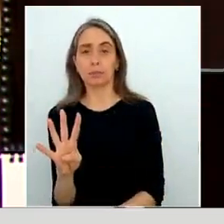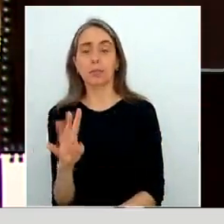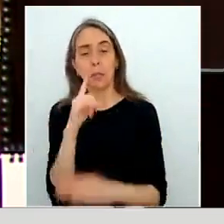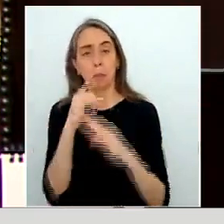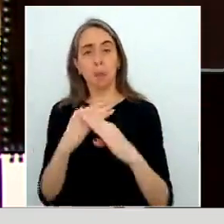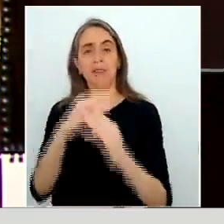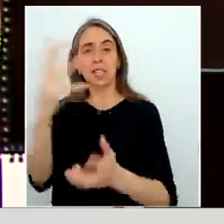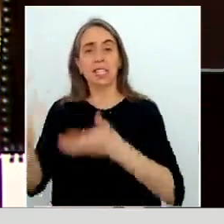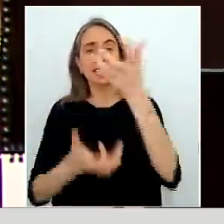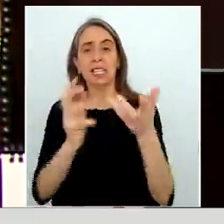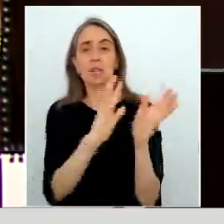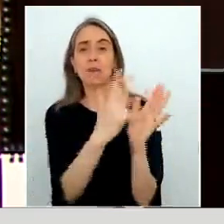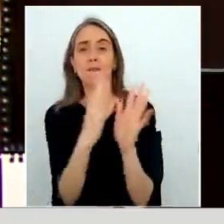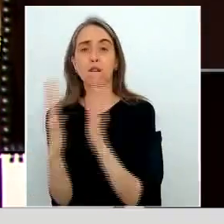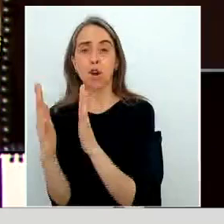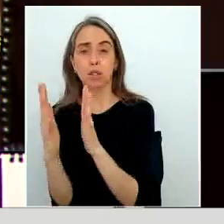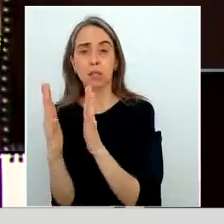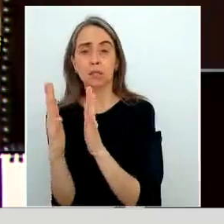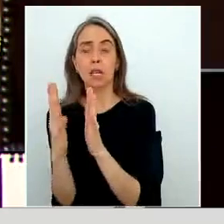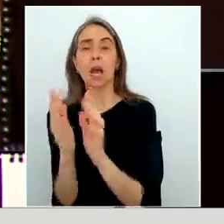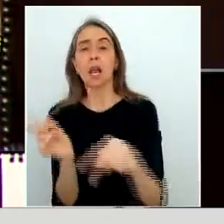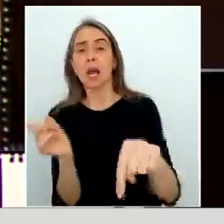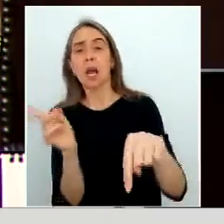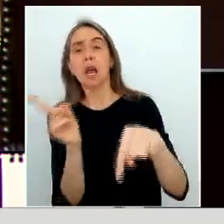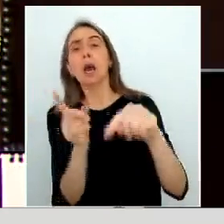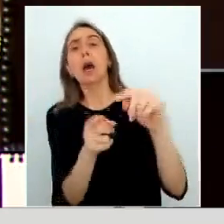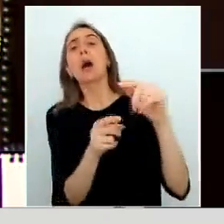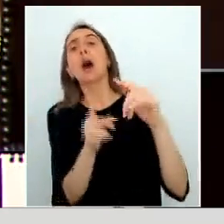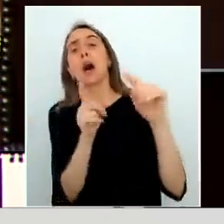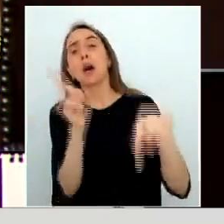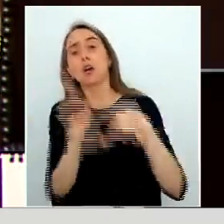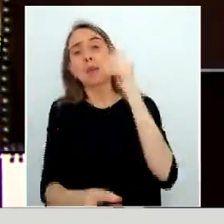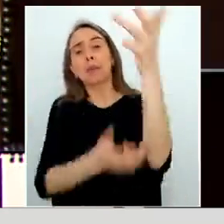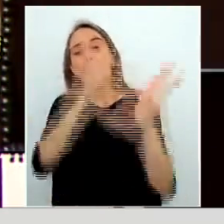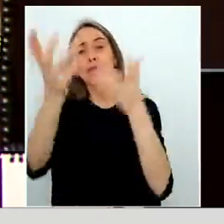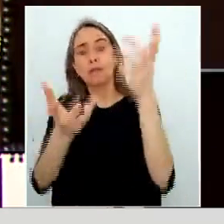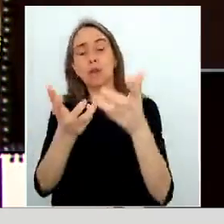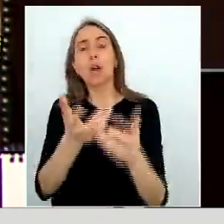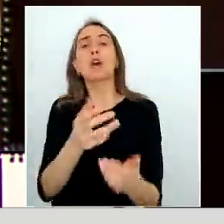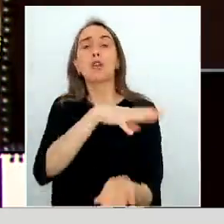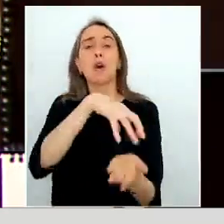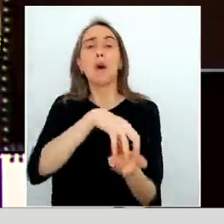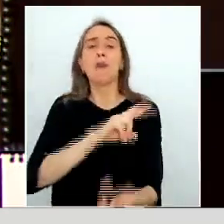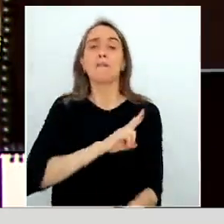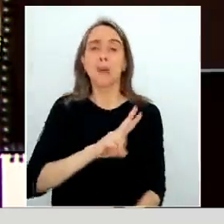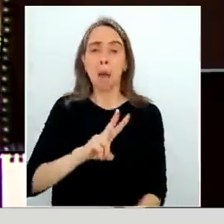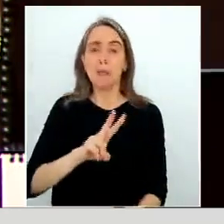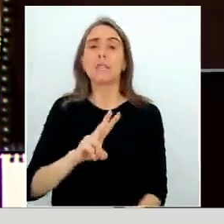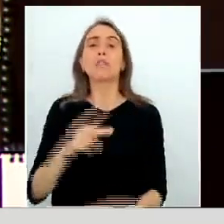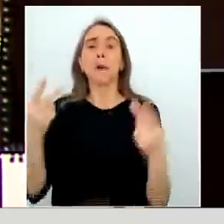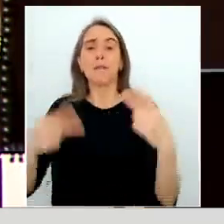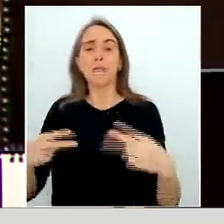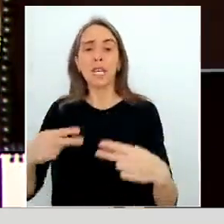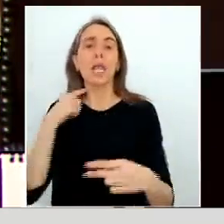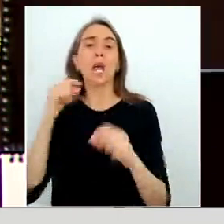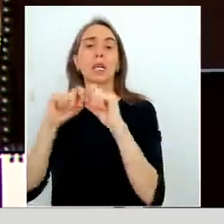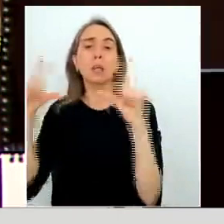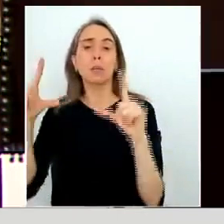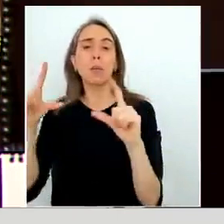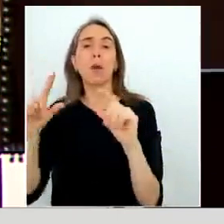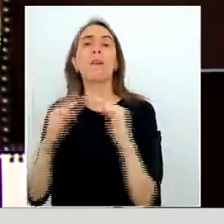forestales y el combate del incendio que afectó a las comunas de Valparaíso Villa del mar quilpué y Villa alemana